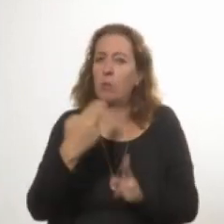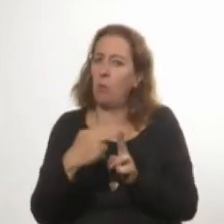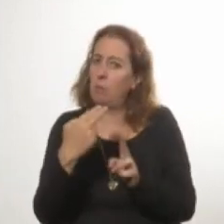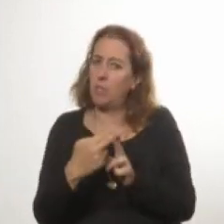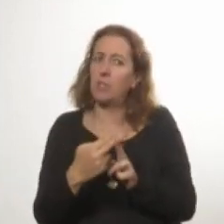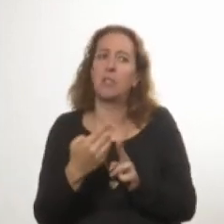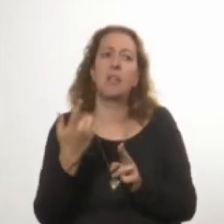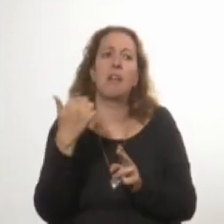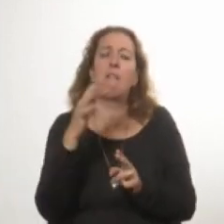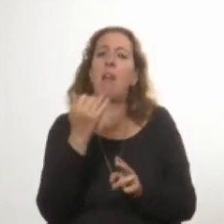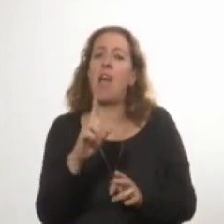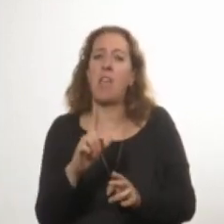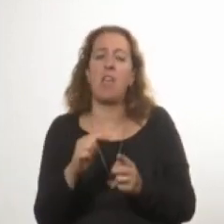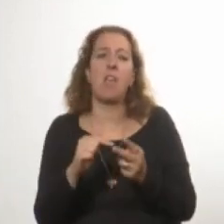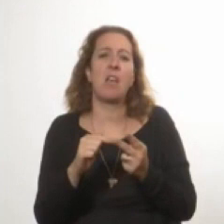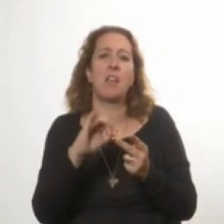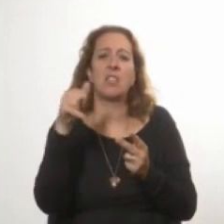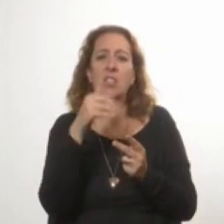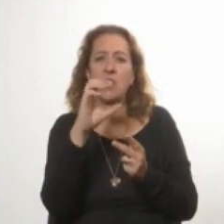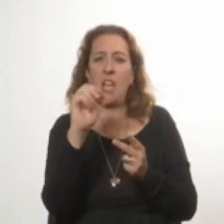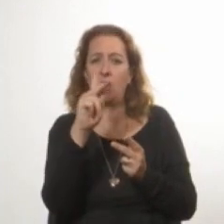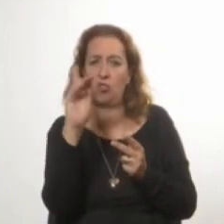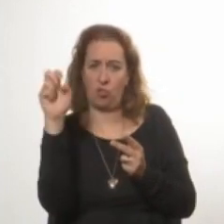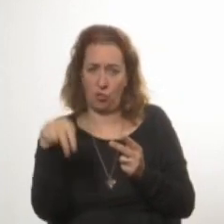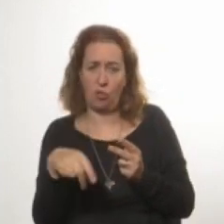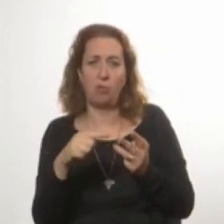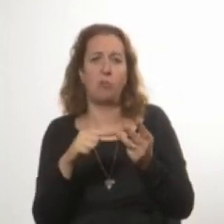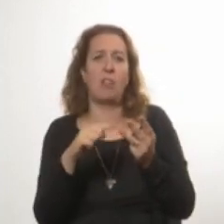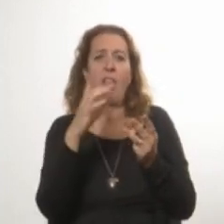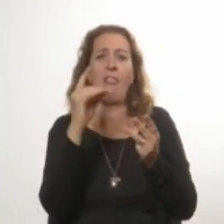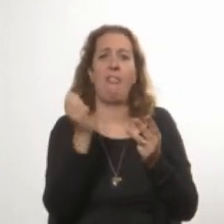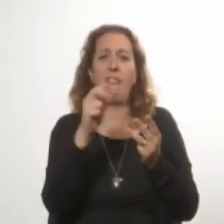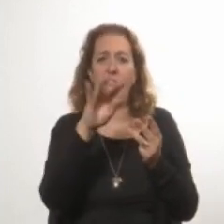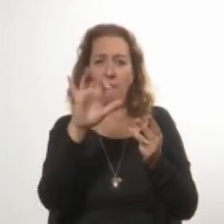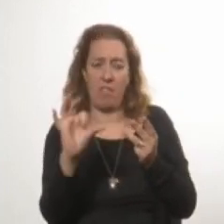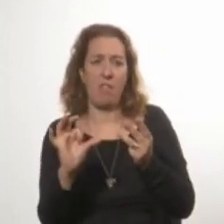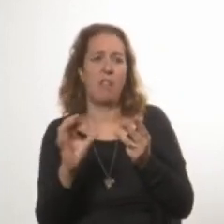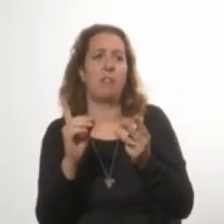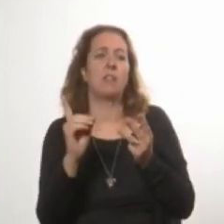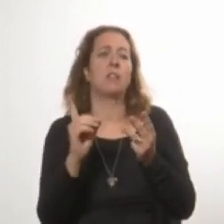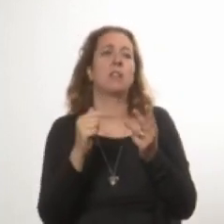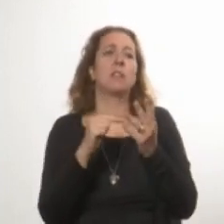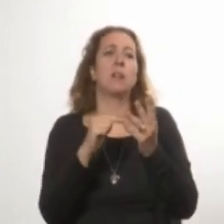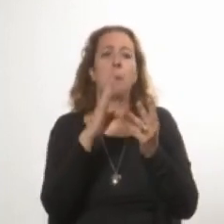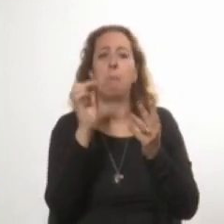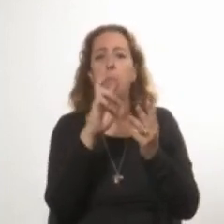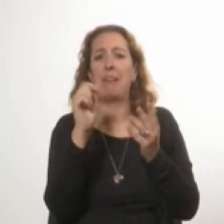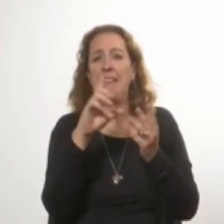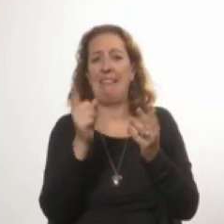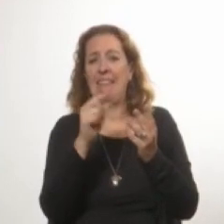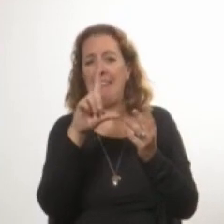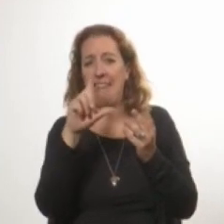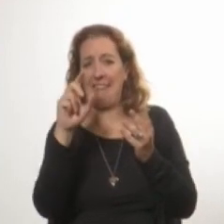Claude Fly, Díaz Gomide, Frick Davy, Pereira Reverbel, Pellegrini